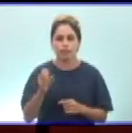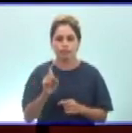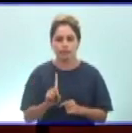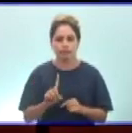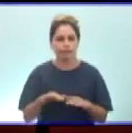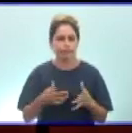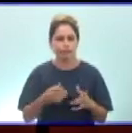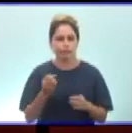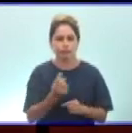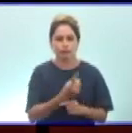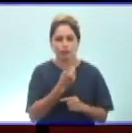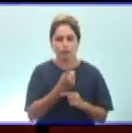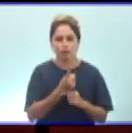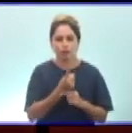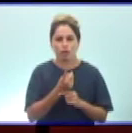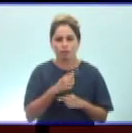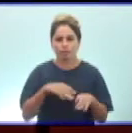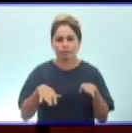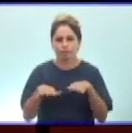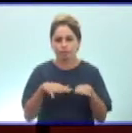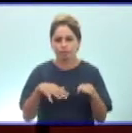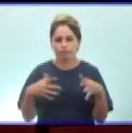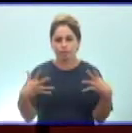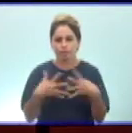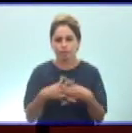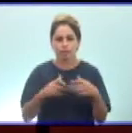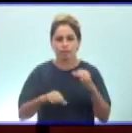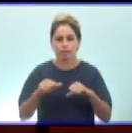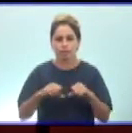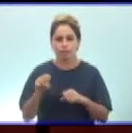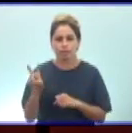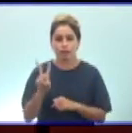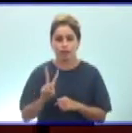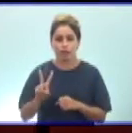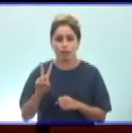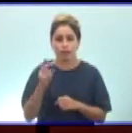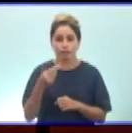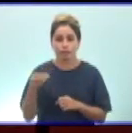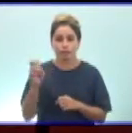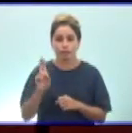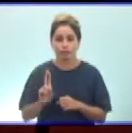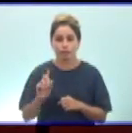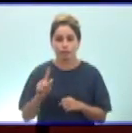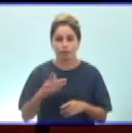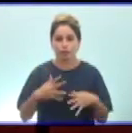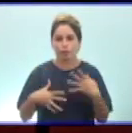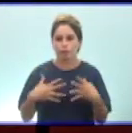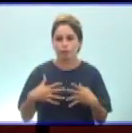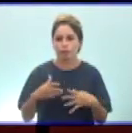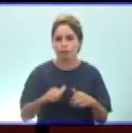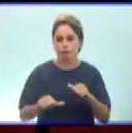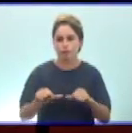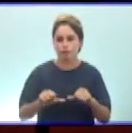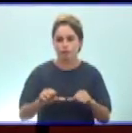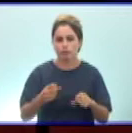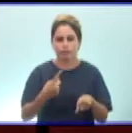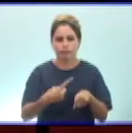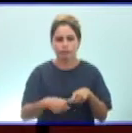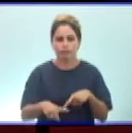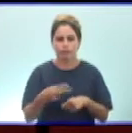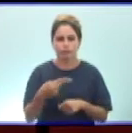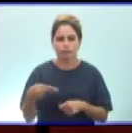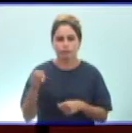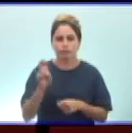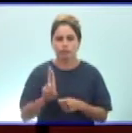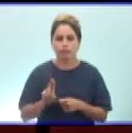La unidad número 2, el comportamiento termoquímico y cinético de los procesos químicos. Y la unidad número 3, los no